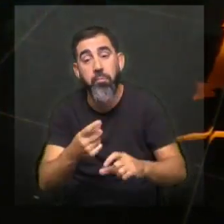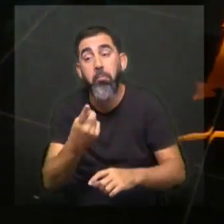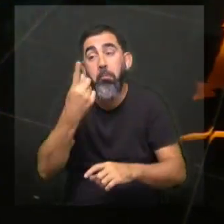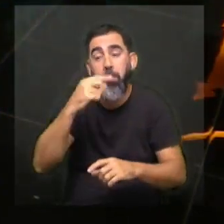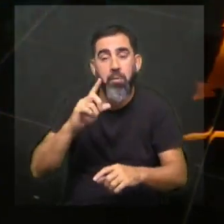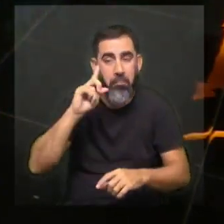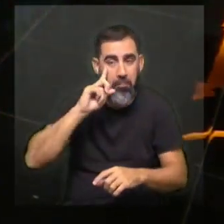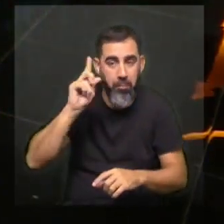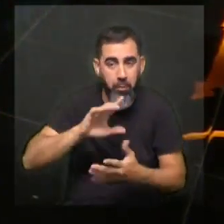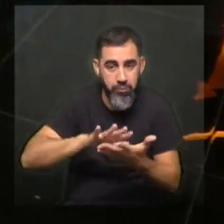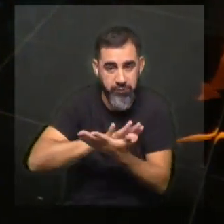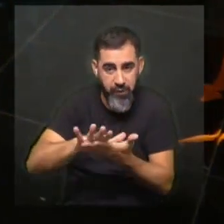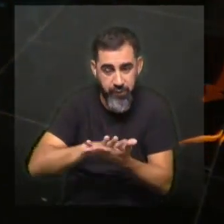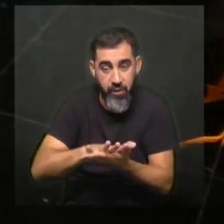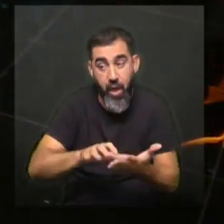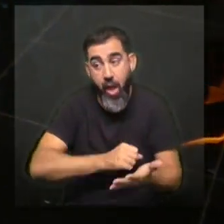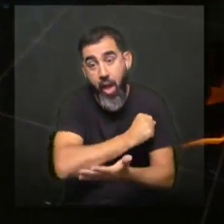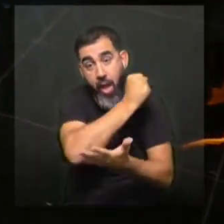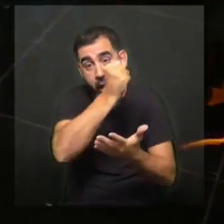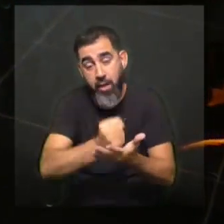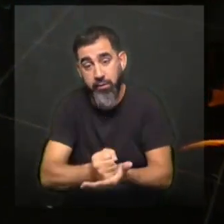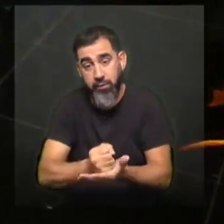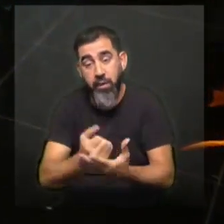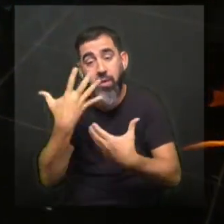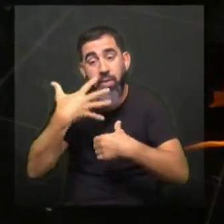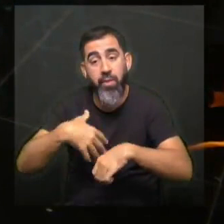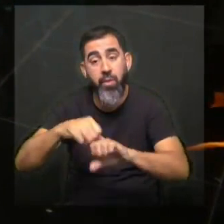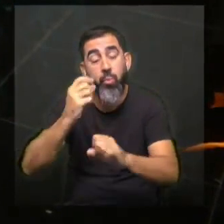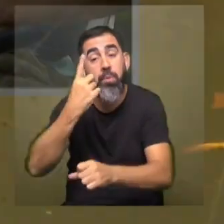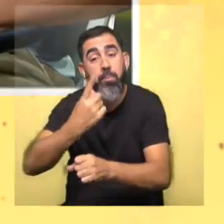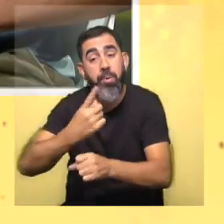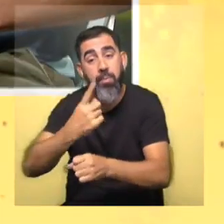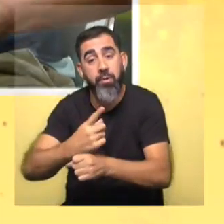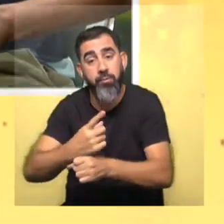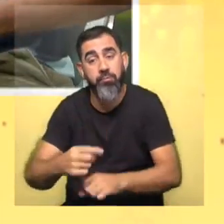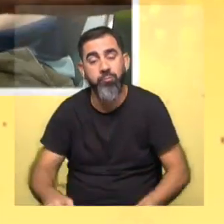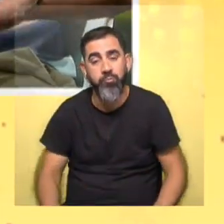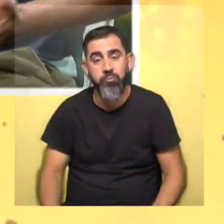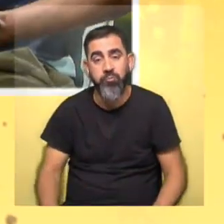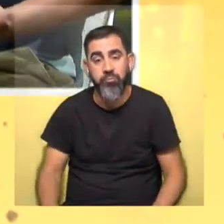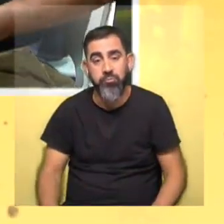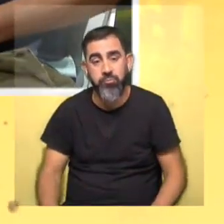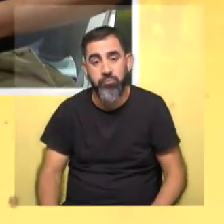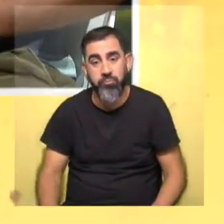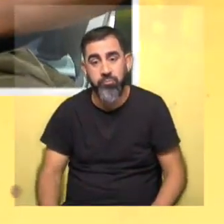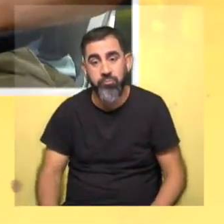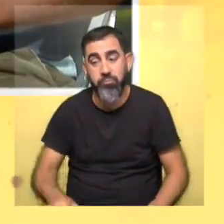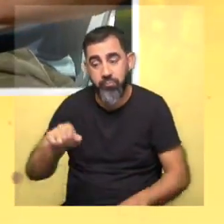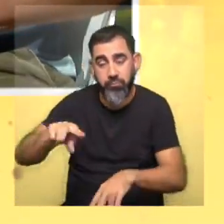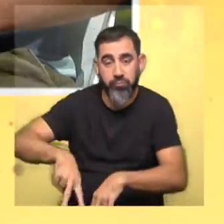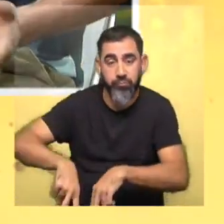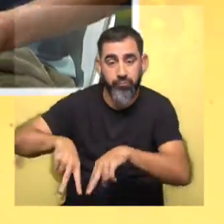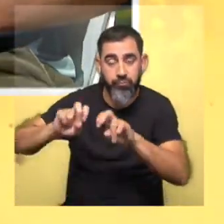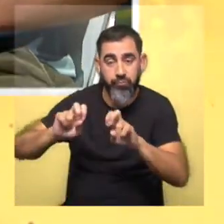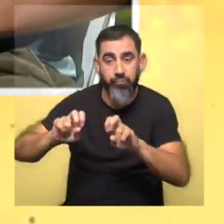no sabíamos nada de él hasta que encontramos el primero y bueno, ahí empezamos a investigar un poco sobre